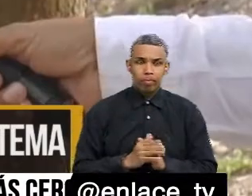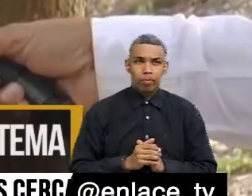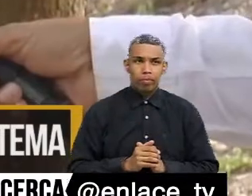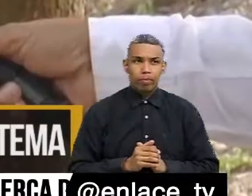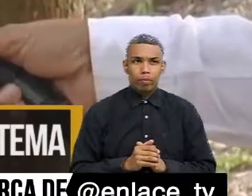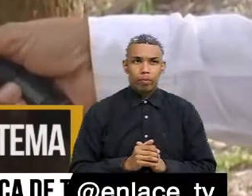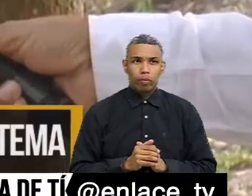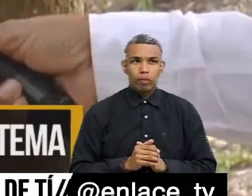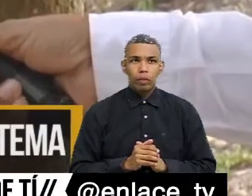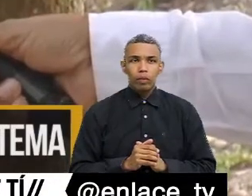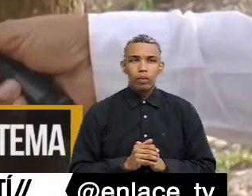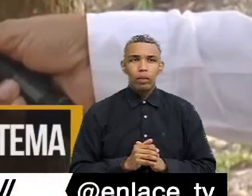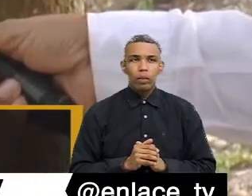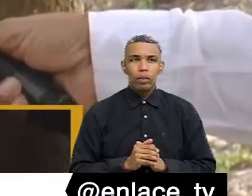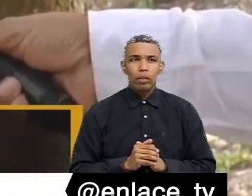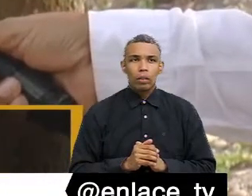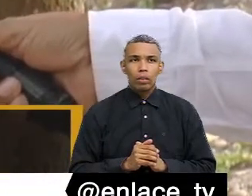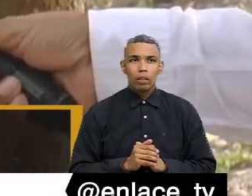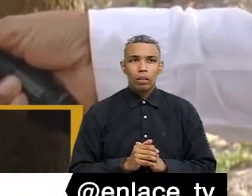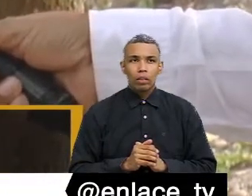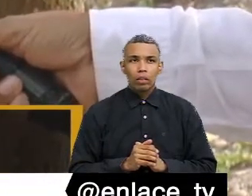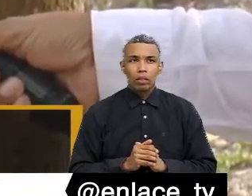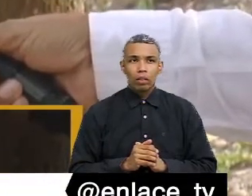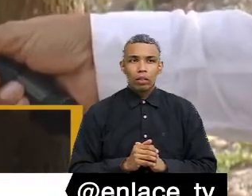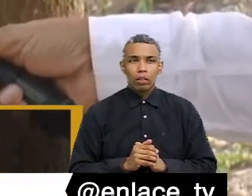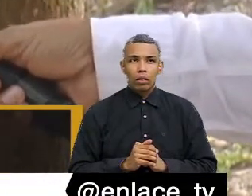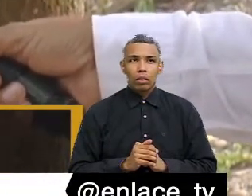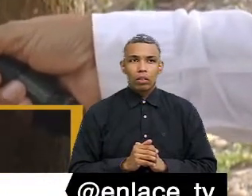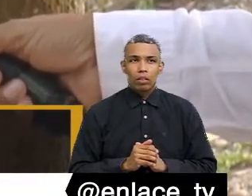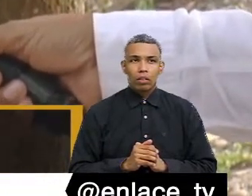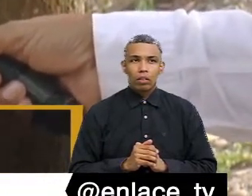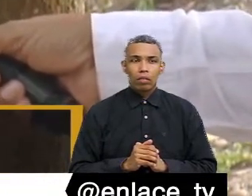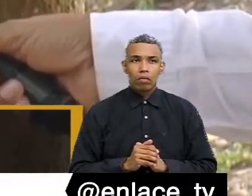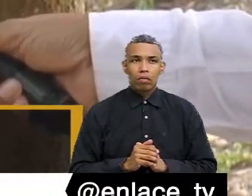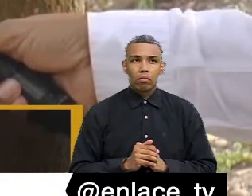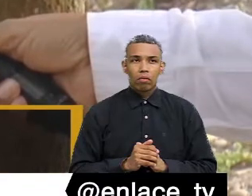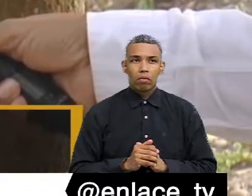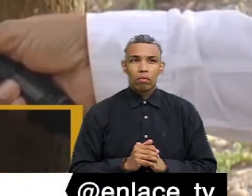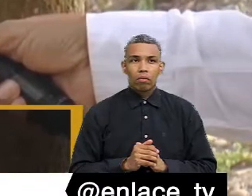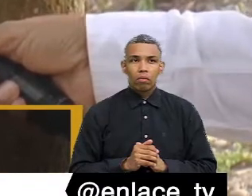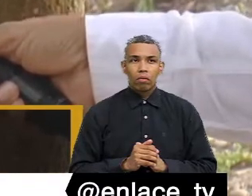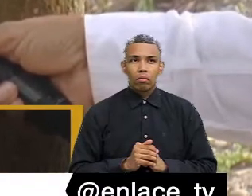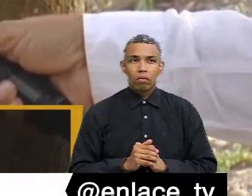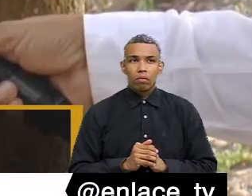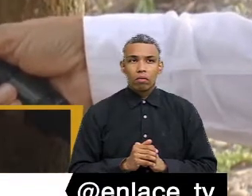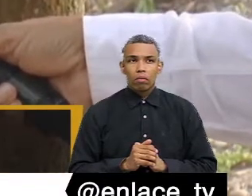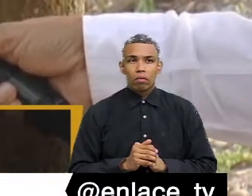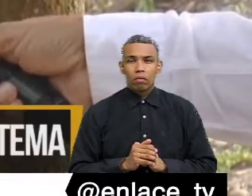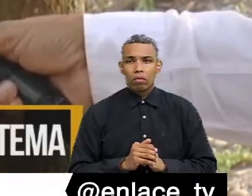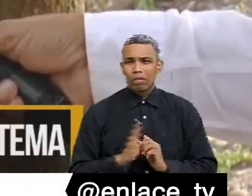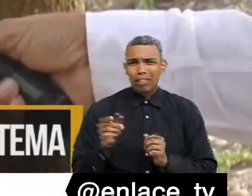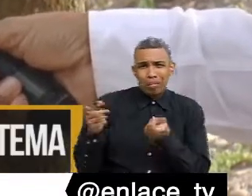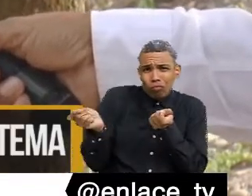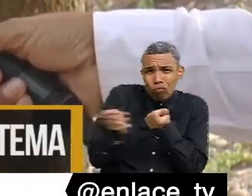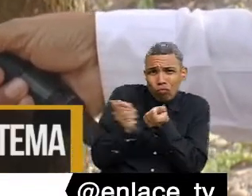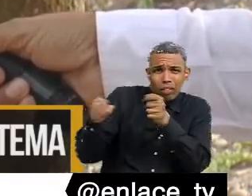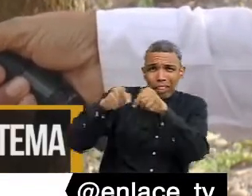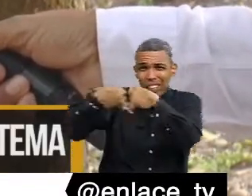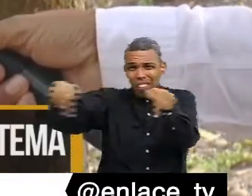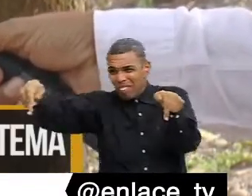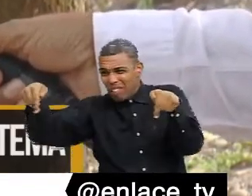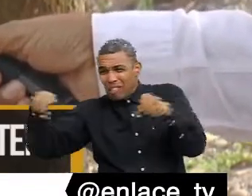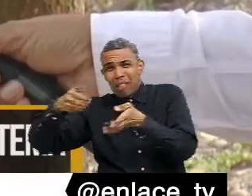sanitario para nosotros sería de beneficio porque así obligaría que el relleno sea trasladado lo más pronto posible a otro sector qué es lo